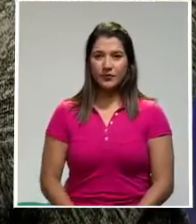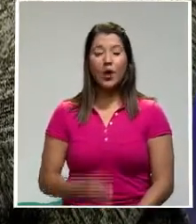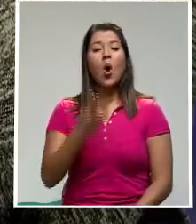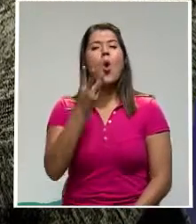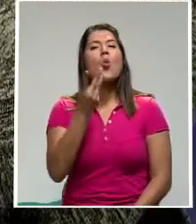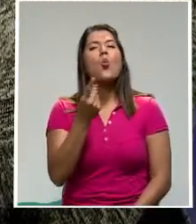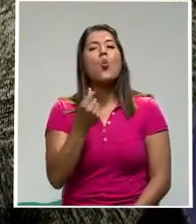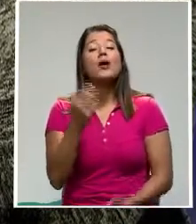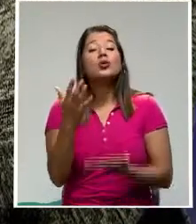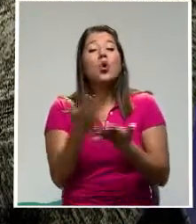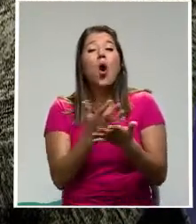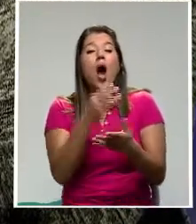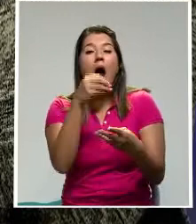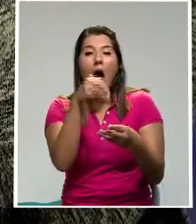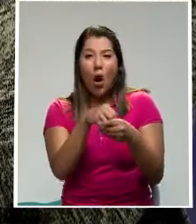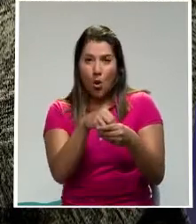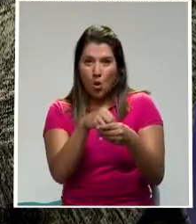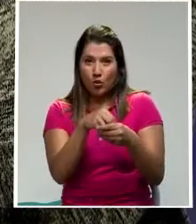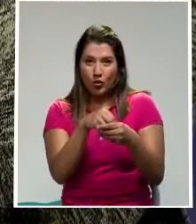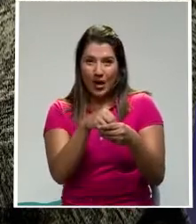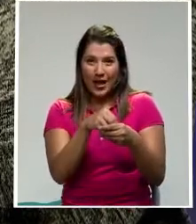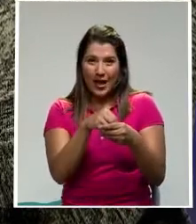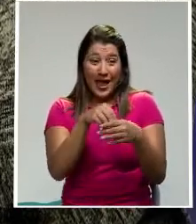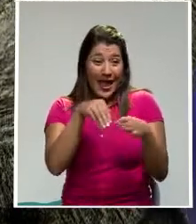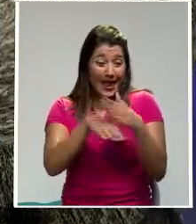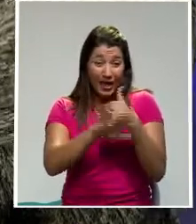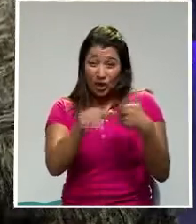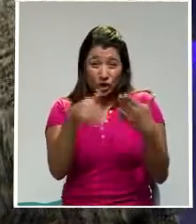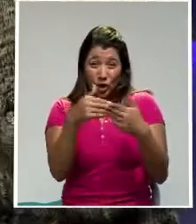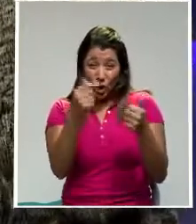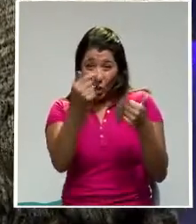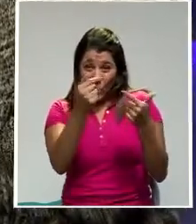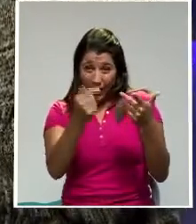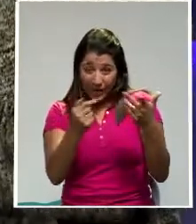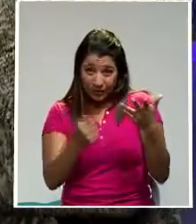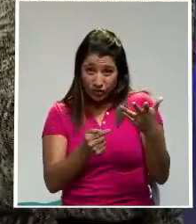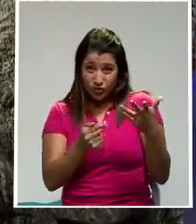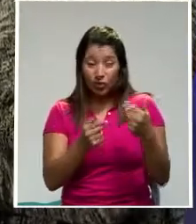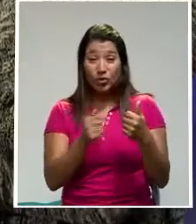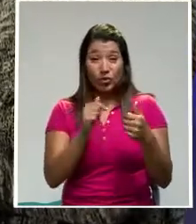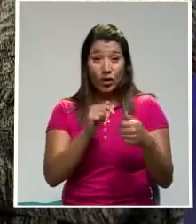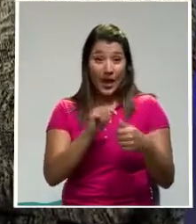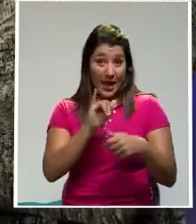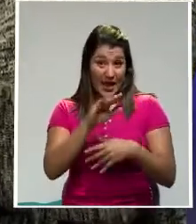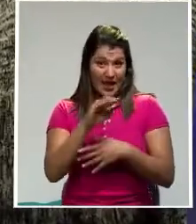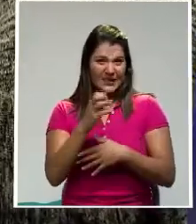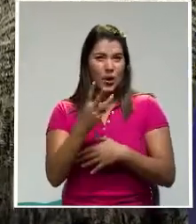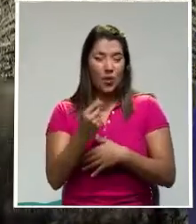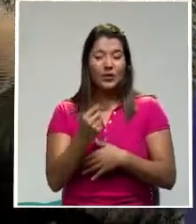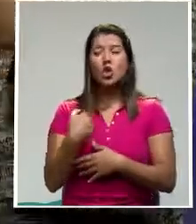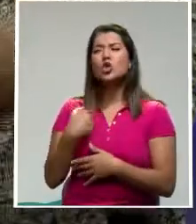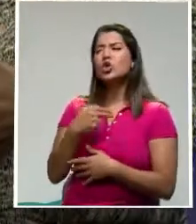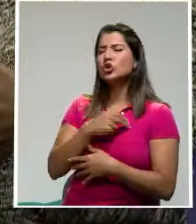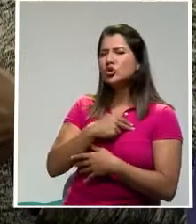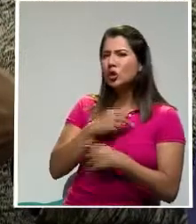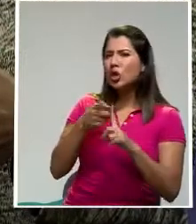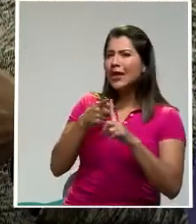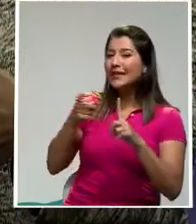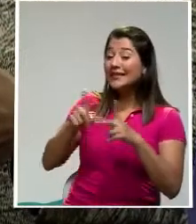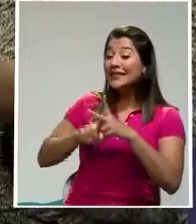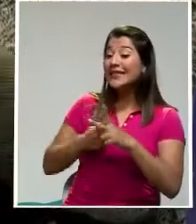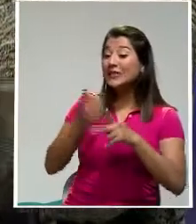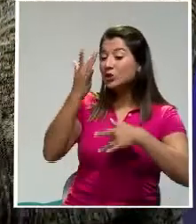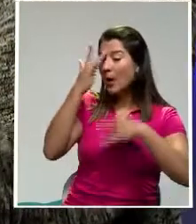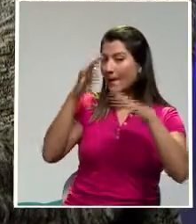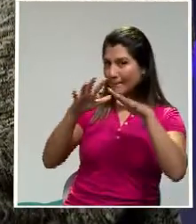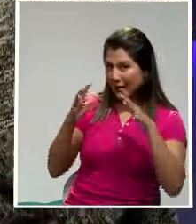¿Cuánto se ahorran en todo este combo? Nosotros hemos estado estimando desde que inició la